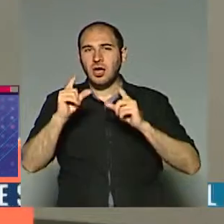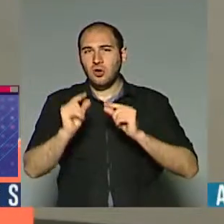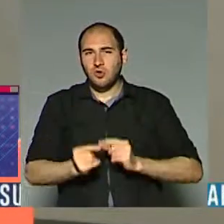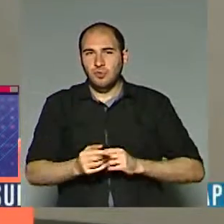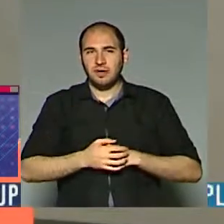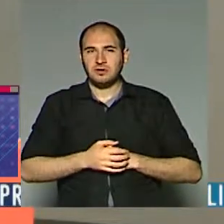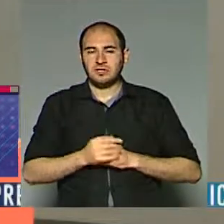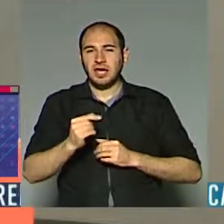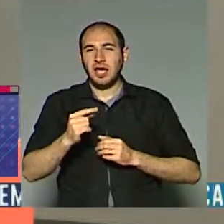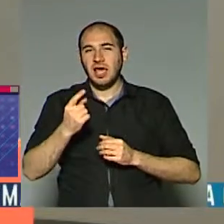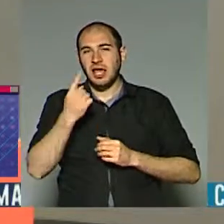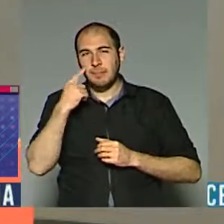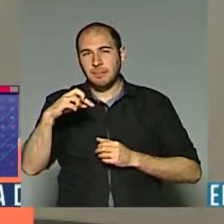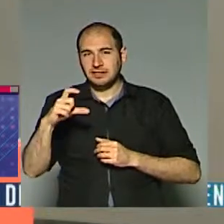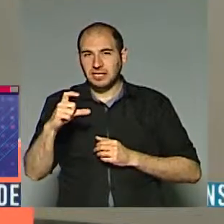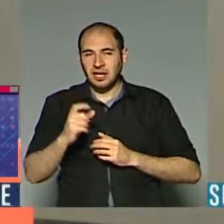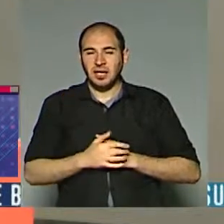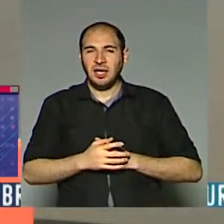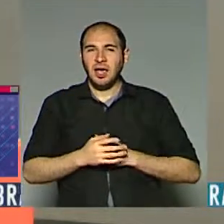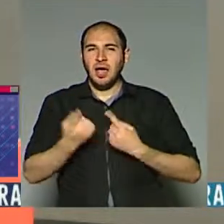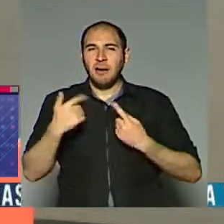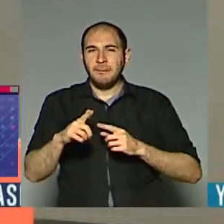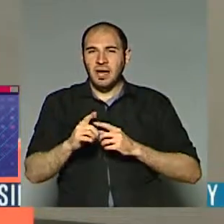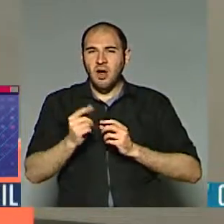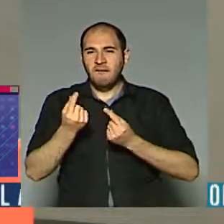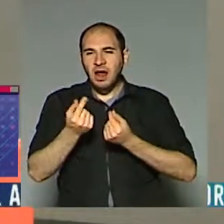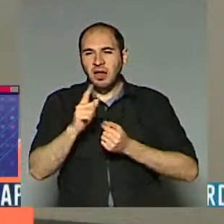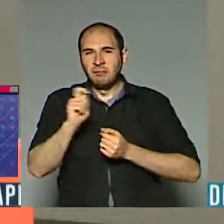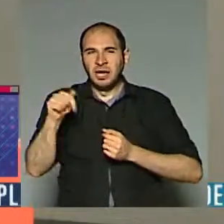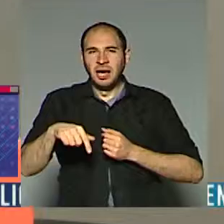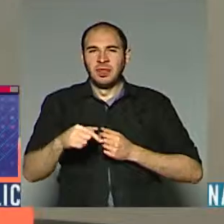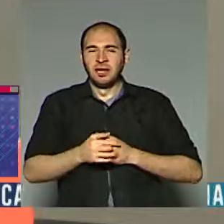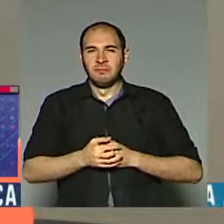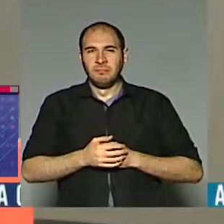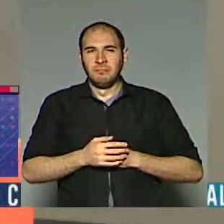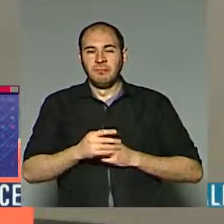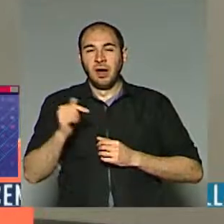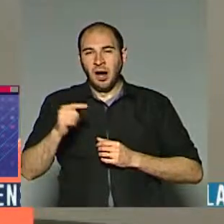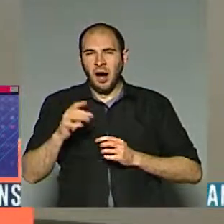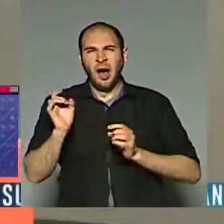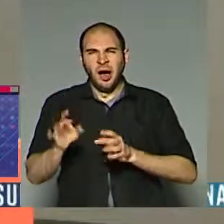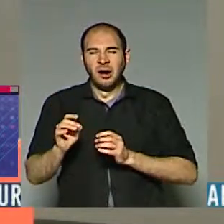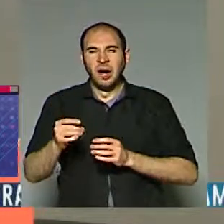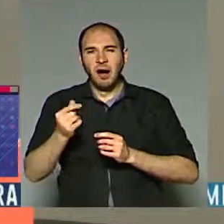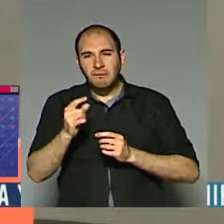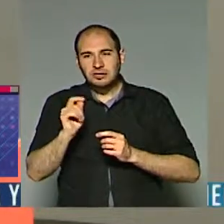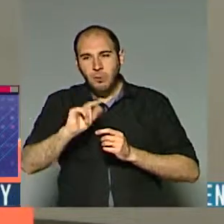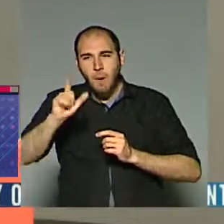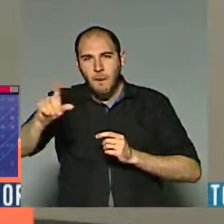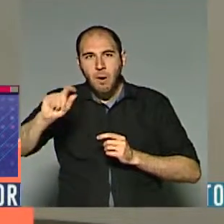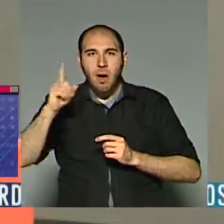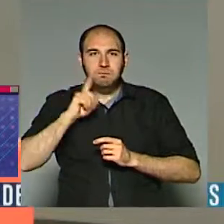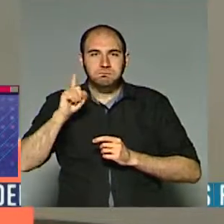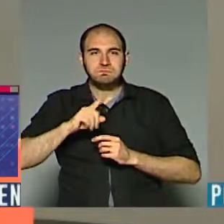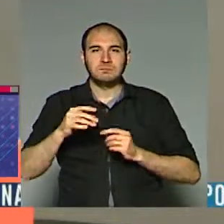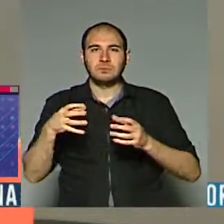números del índice de precios, ¿no? ¿Cuál ha sido el valor de este mes teniendo en cuenta que se viene cuestionando la remarcación de precios de